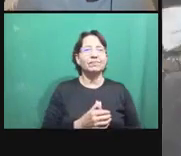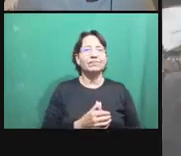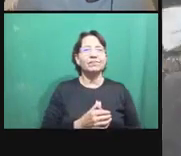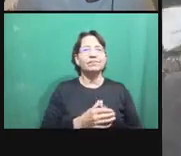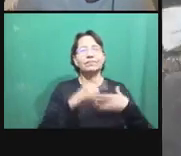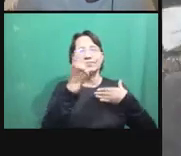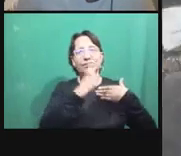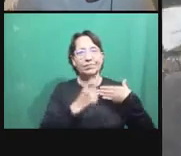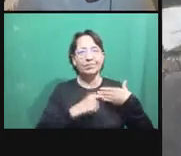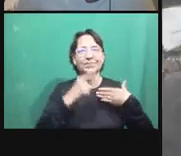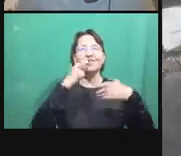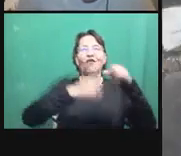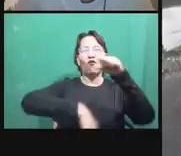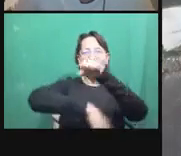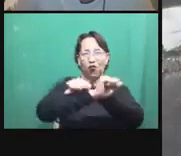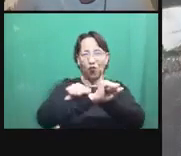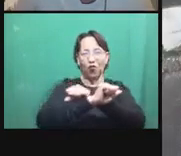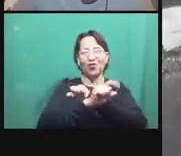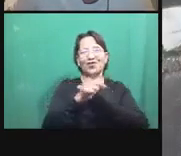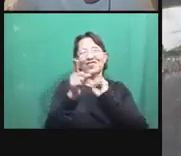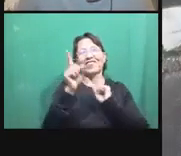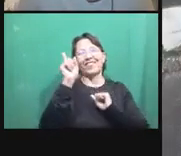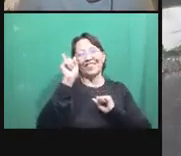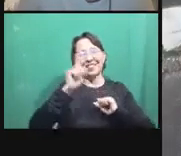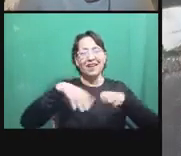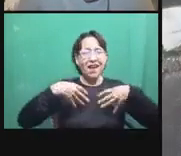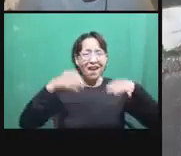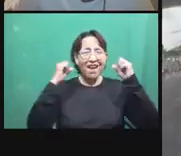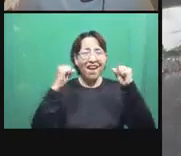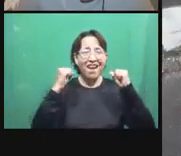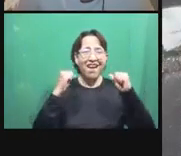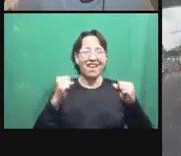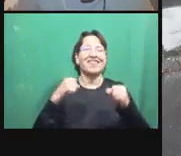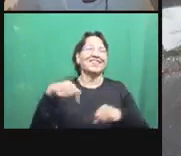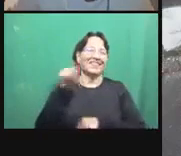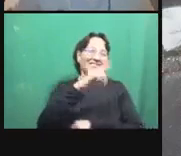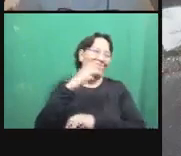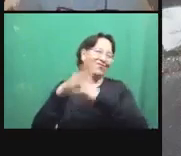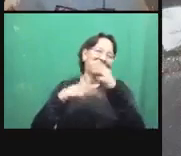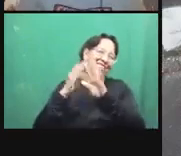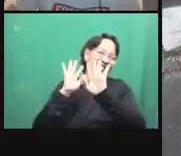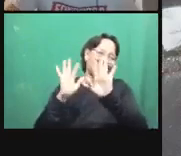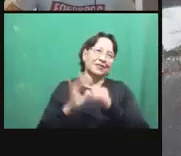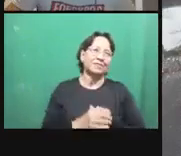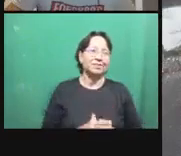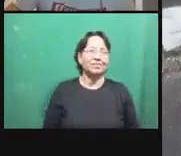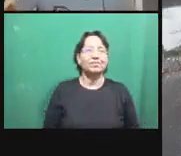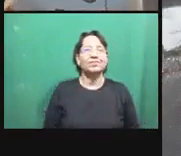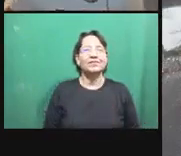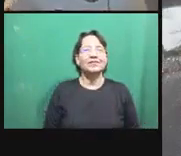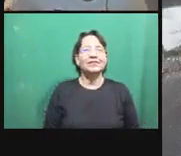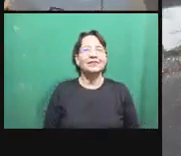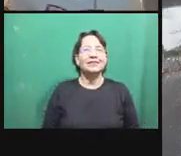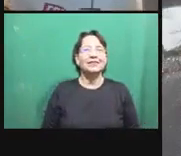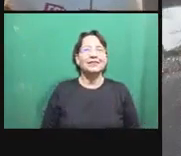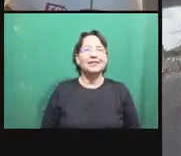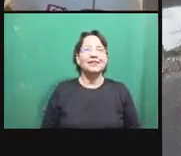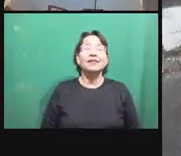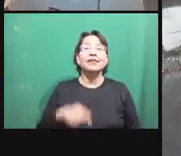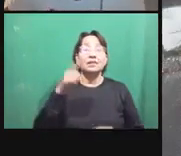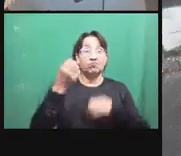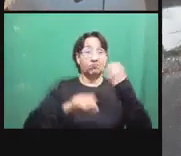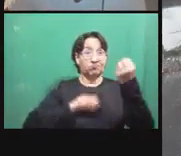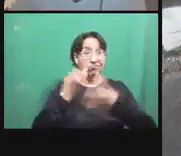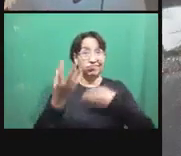graffiti futbolero o el graffiti barrista que existe a través del mundo, ¿no? En su mayoría, estas expresiones